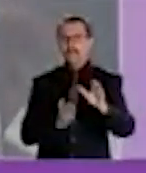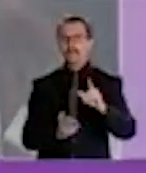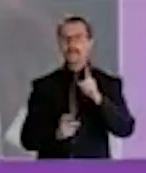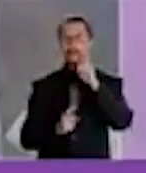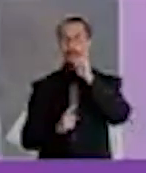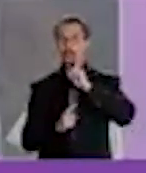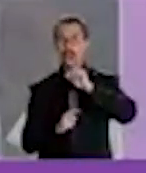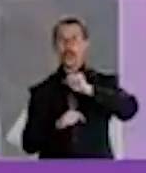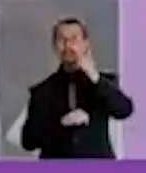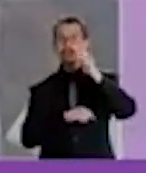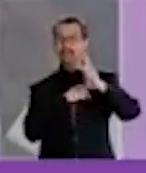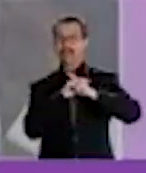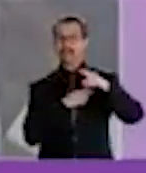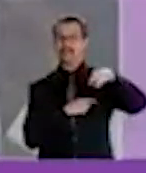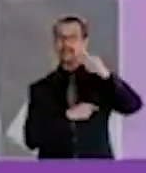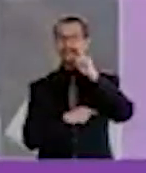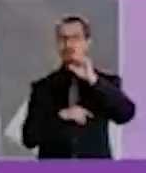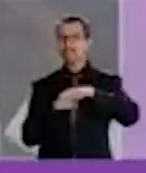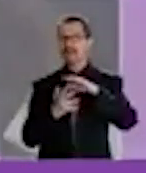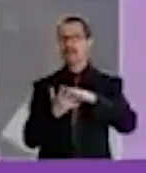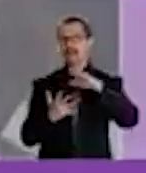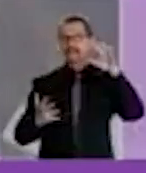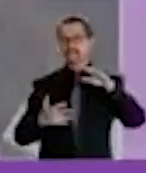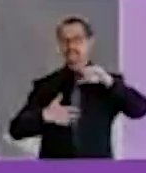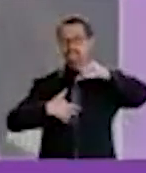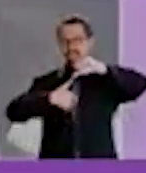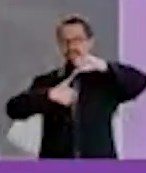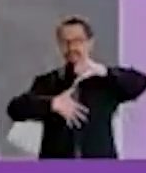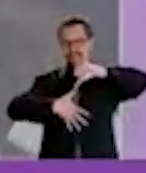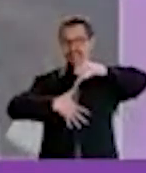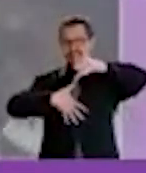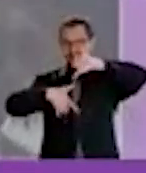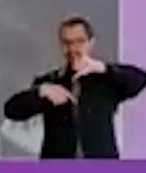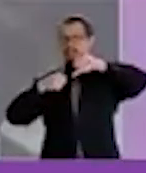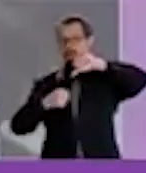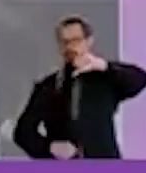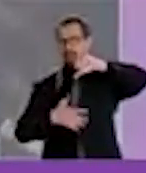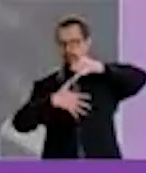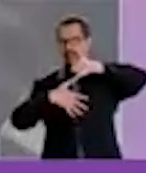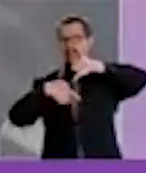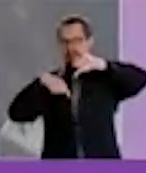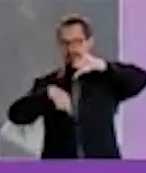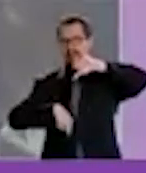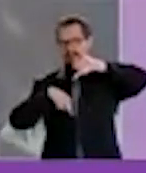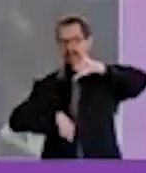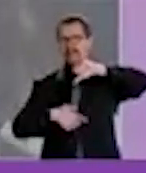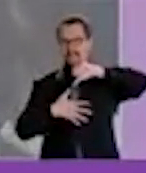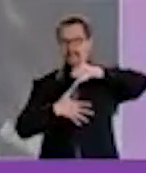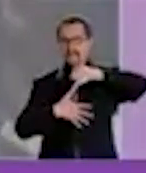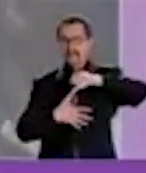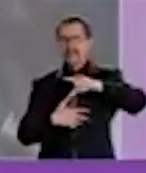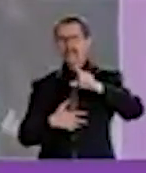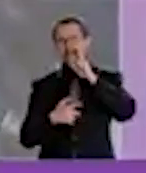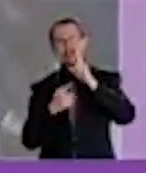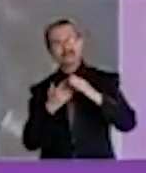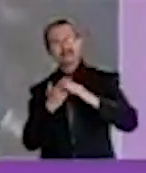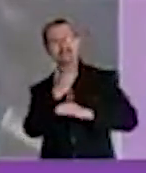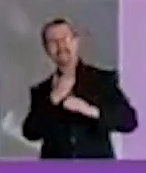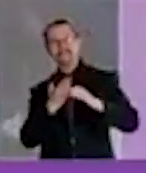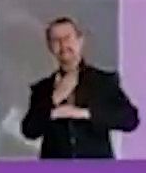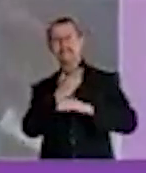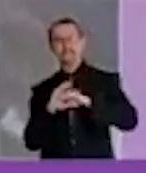sur del continente pasa de la frontera para abajo que han sido también víctimas de este terrible delito